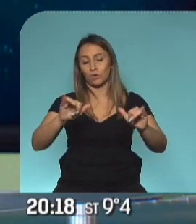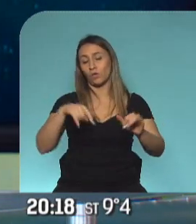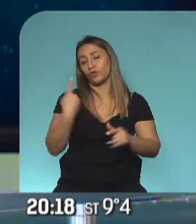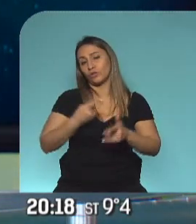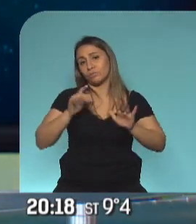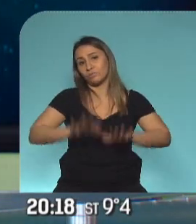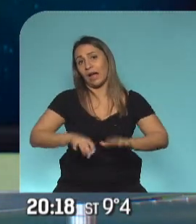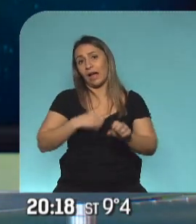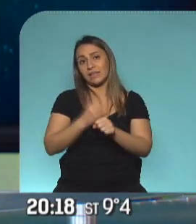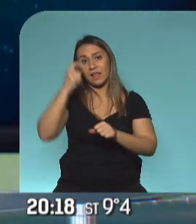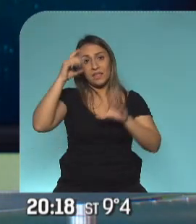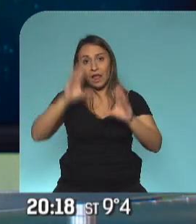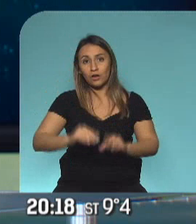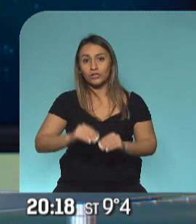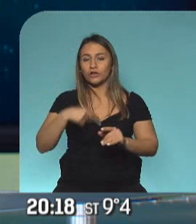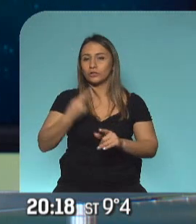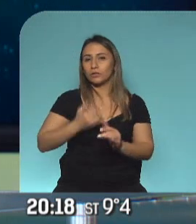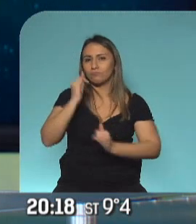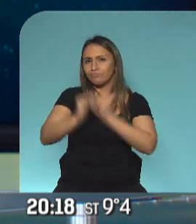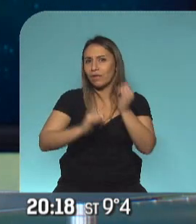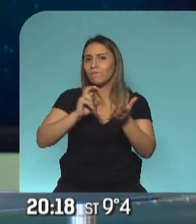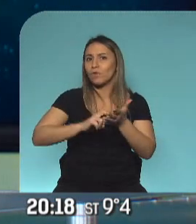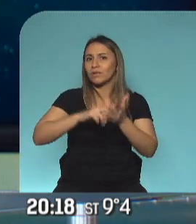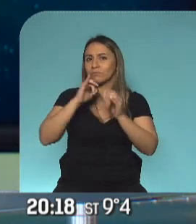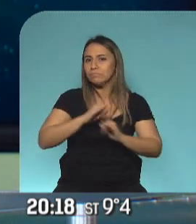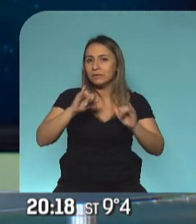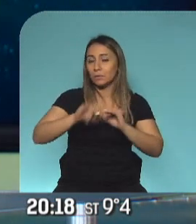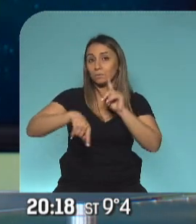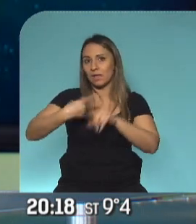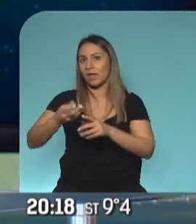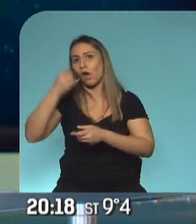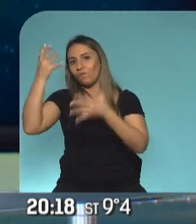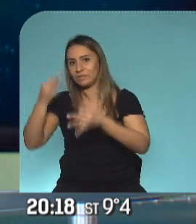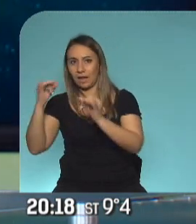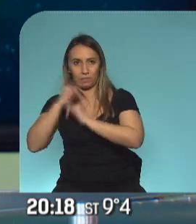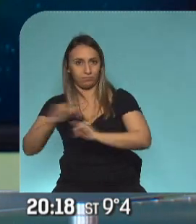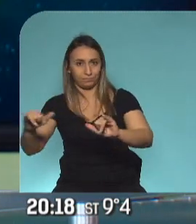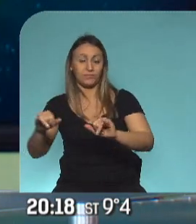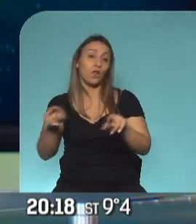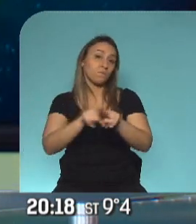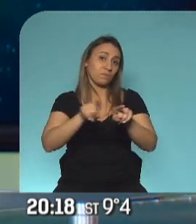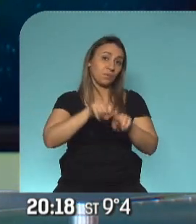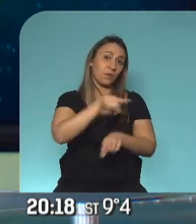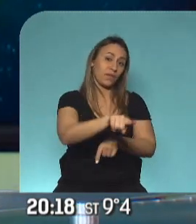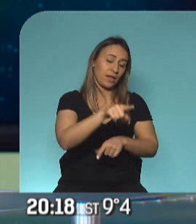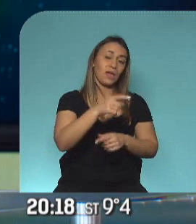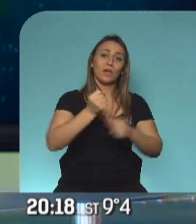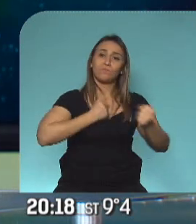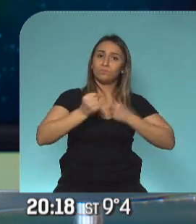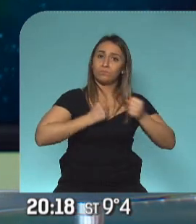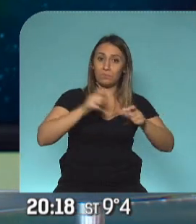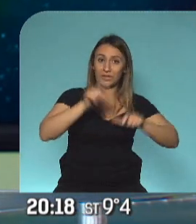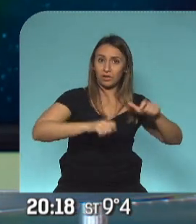saben que vamos a ir acercándonos a esa información que será oficial mañana. Como también la de los corredores, como también la de la salida para hacer actividad